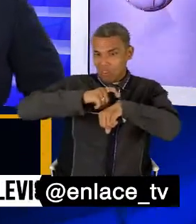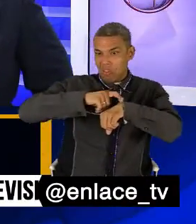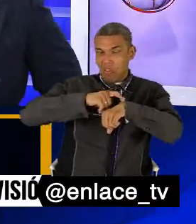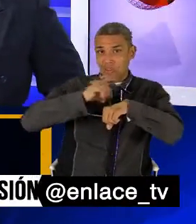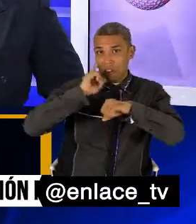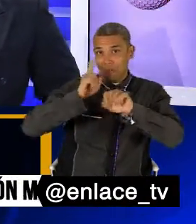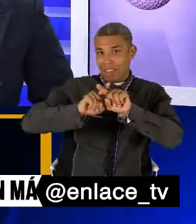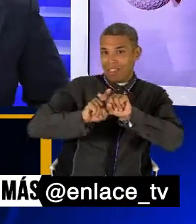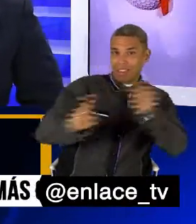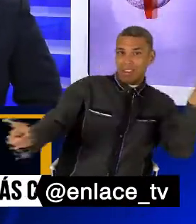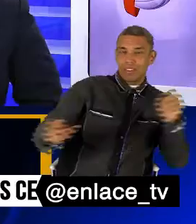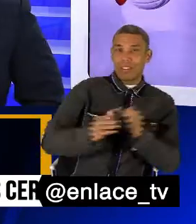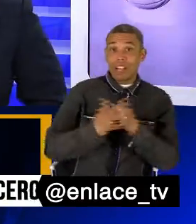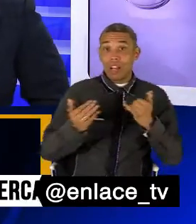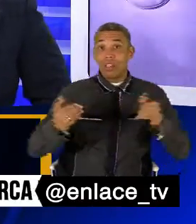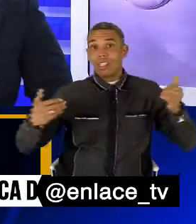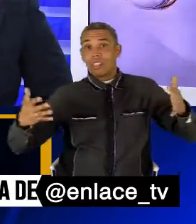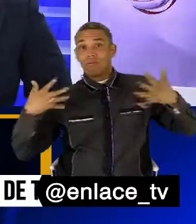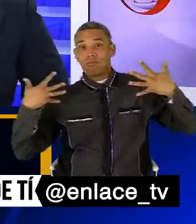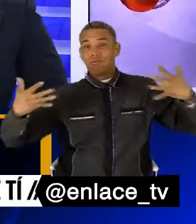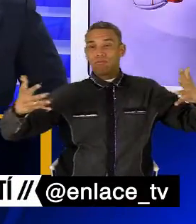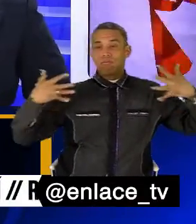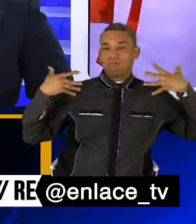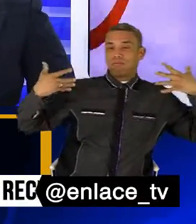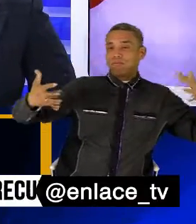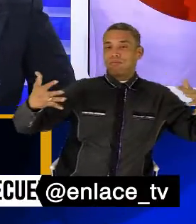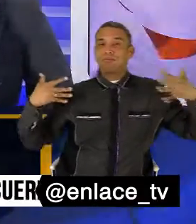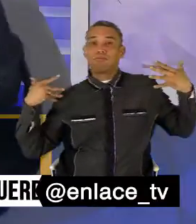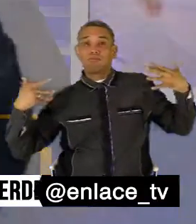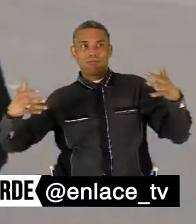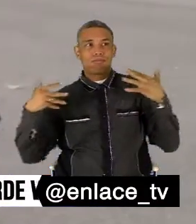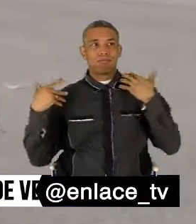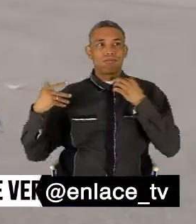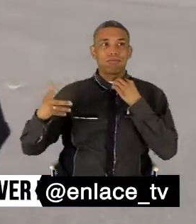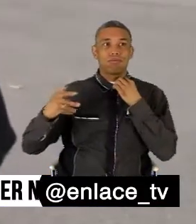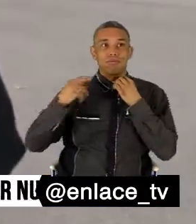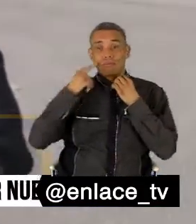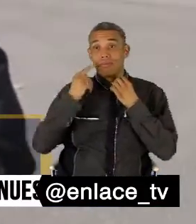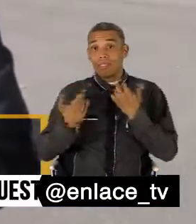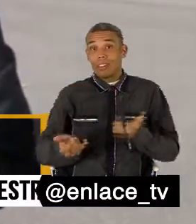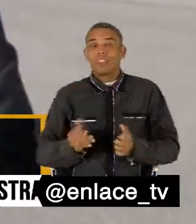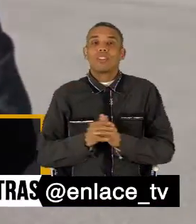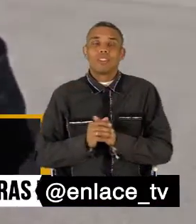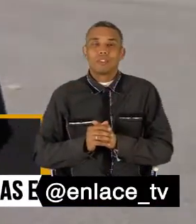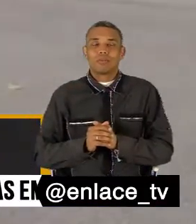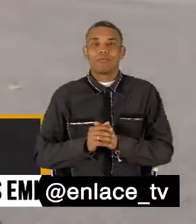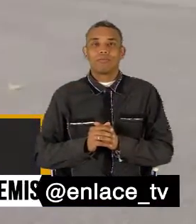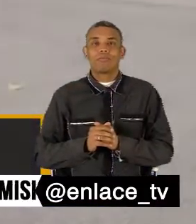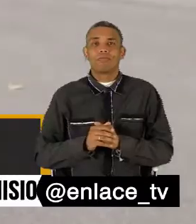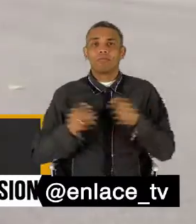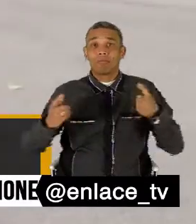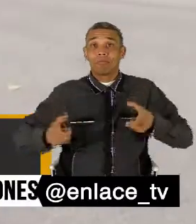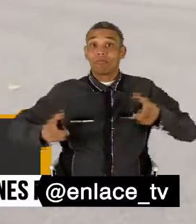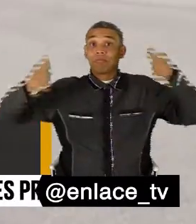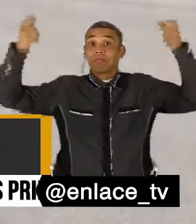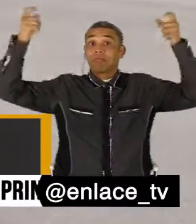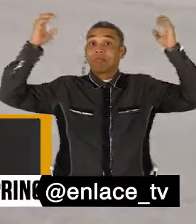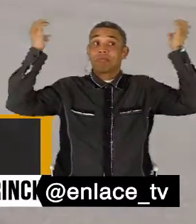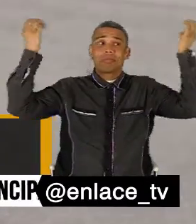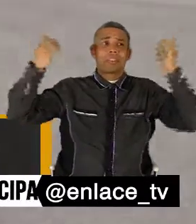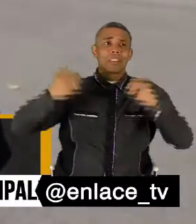horita que corre a esta hora aquí, a las afueras del Estadio Rose Bowl, en Pasadena, Los Ángeles, California. Y sí, poco a poco va llegando ya el